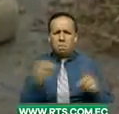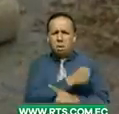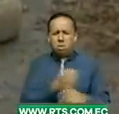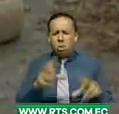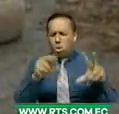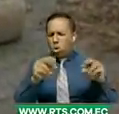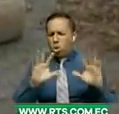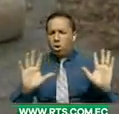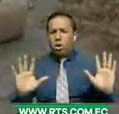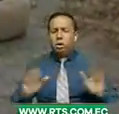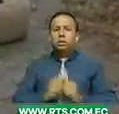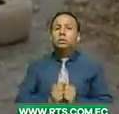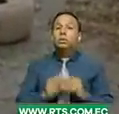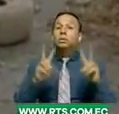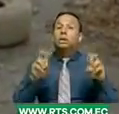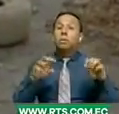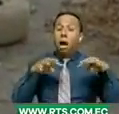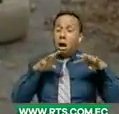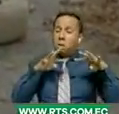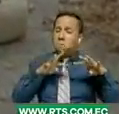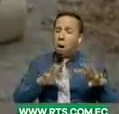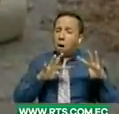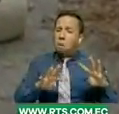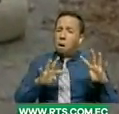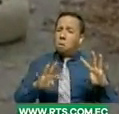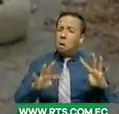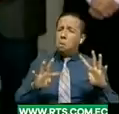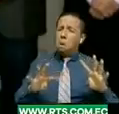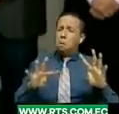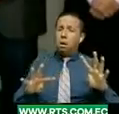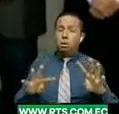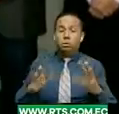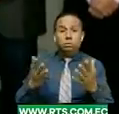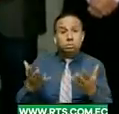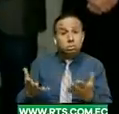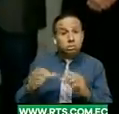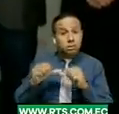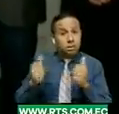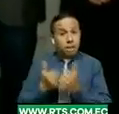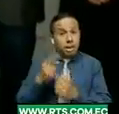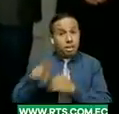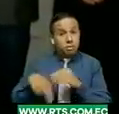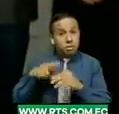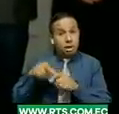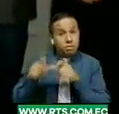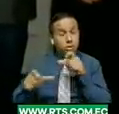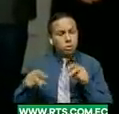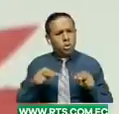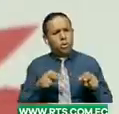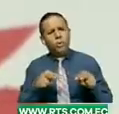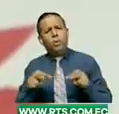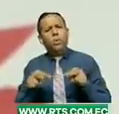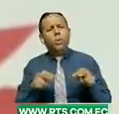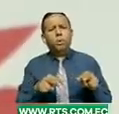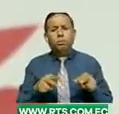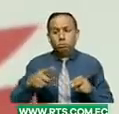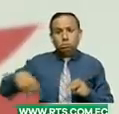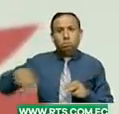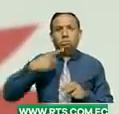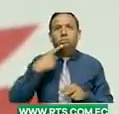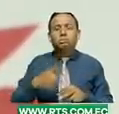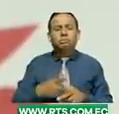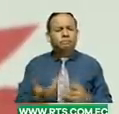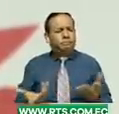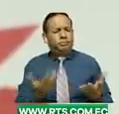La jornada de paralización también generó reacciones políticas en la Asamblea Nacional. Las críticas se dieron